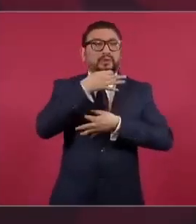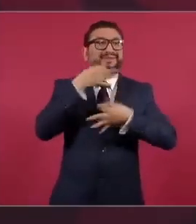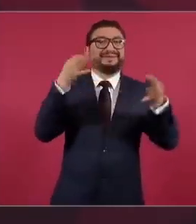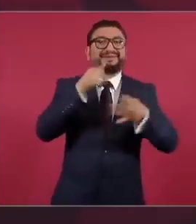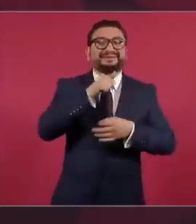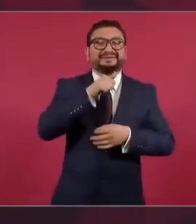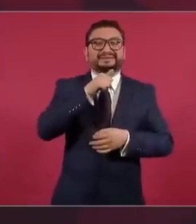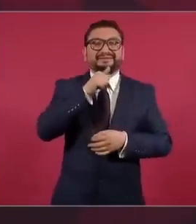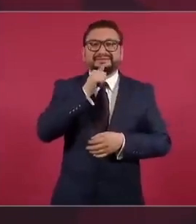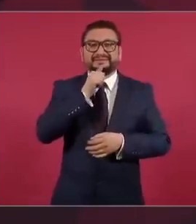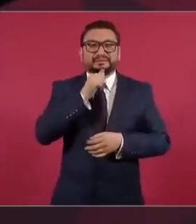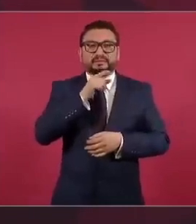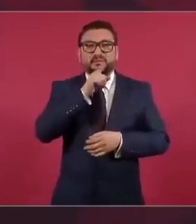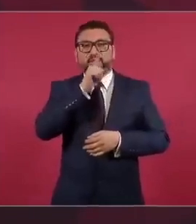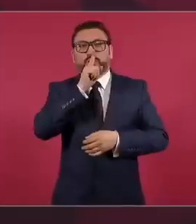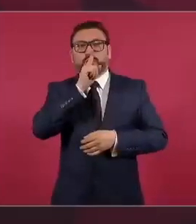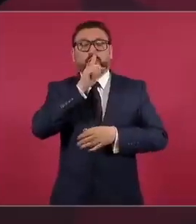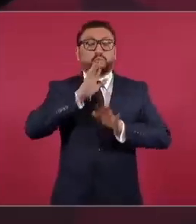Era como el limbo.